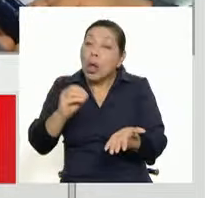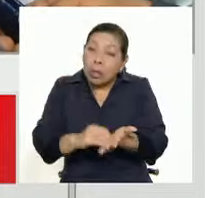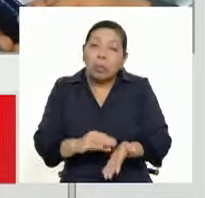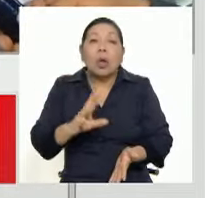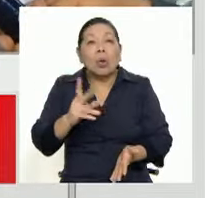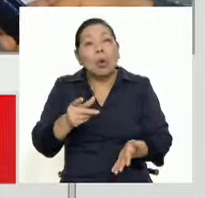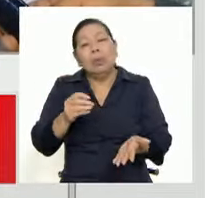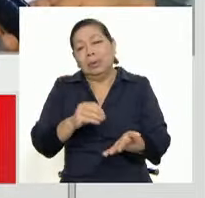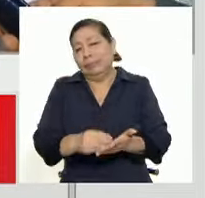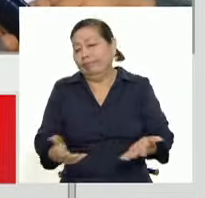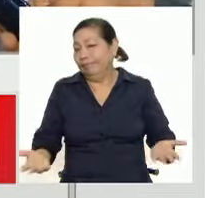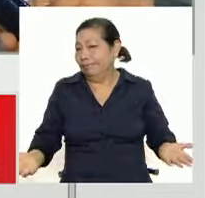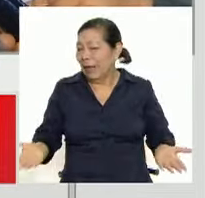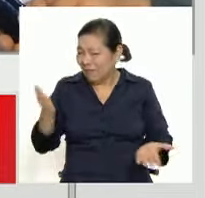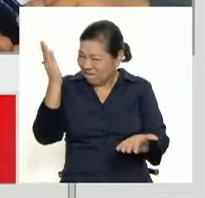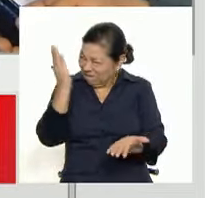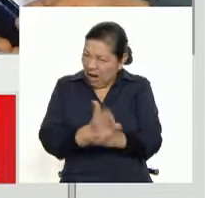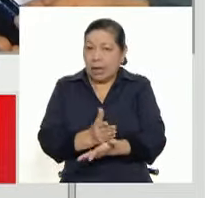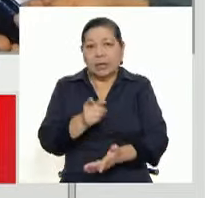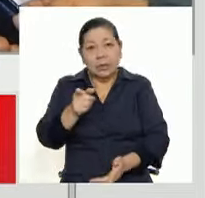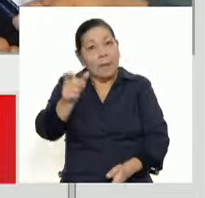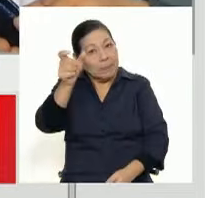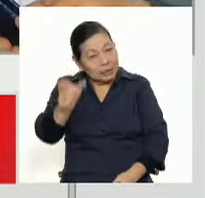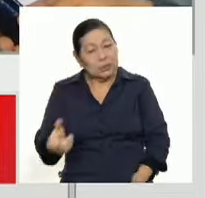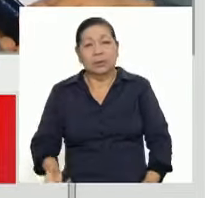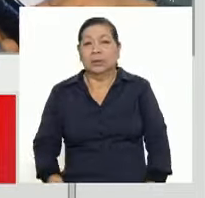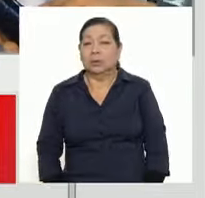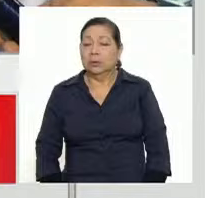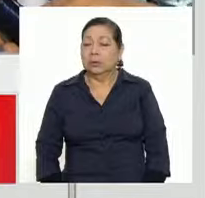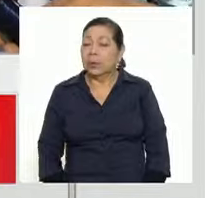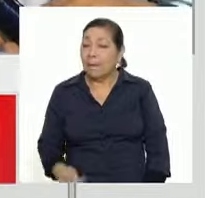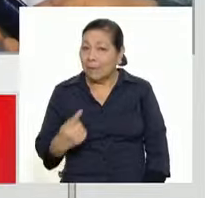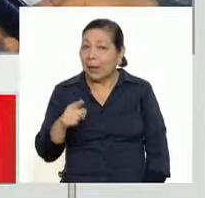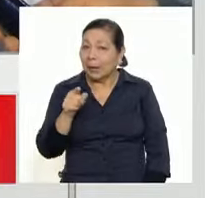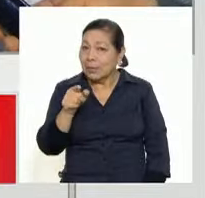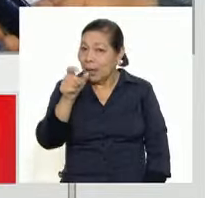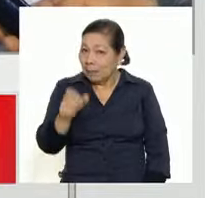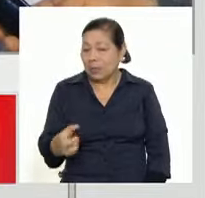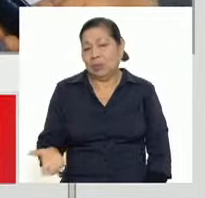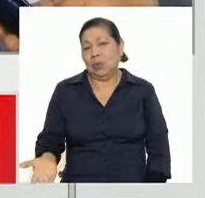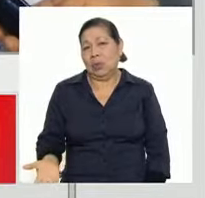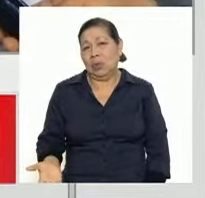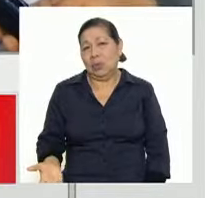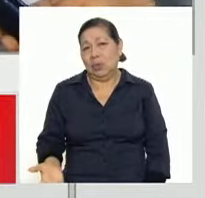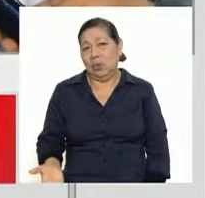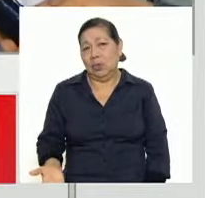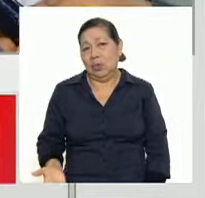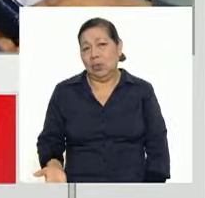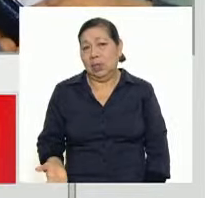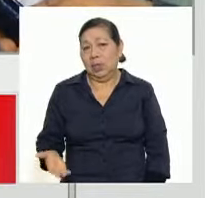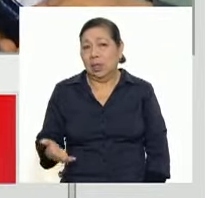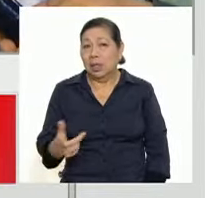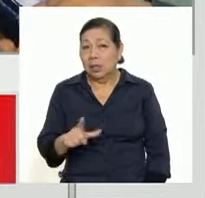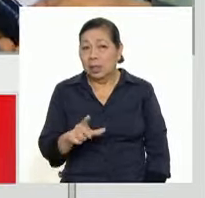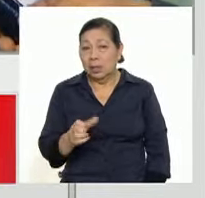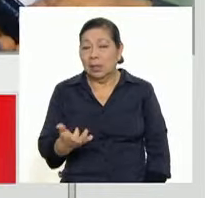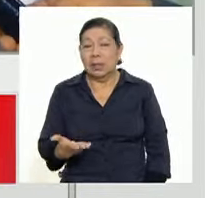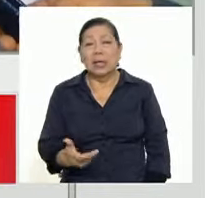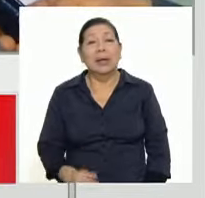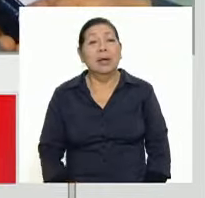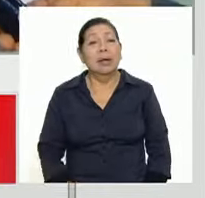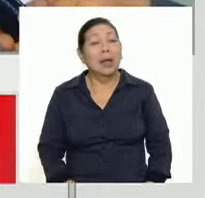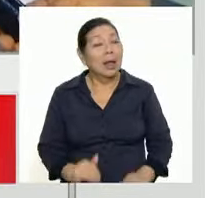mismo. Entonces, hay que poner mano dura y que sea una sanción ejemplar para que esta persona, ya el señor Luis Noriega